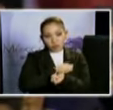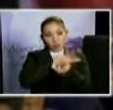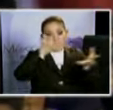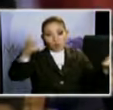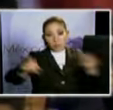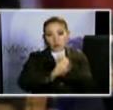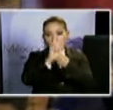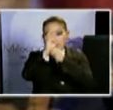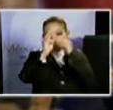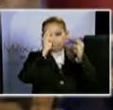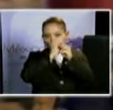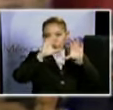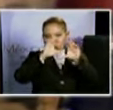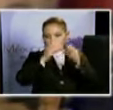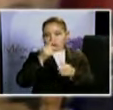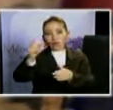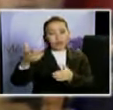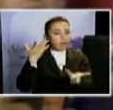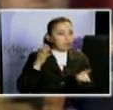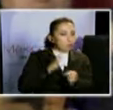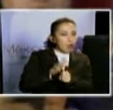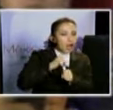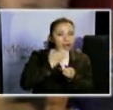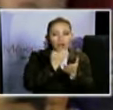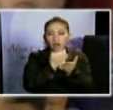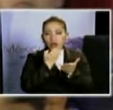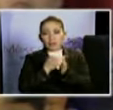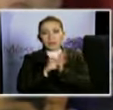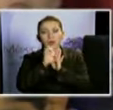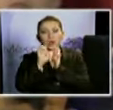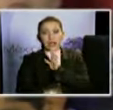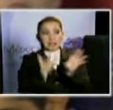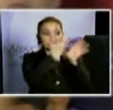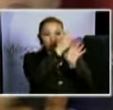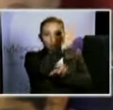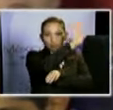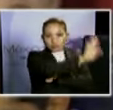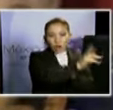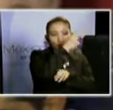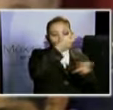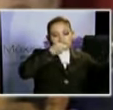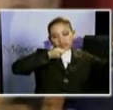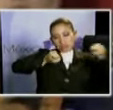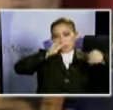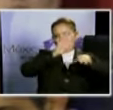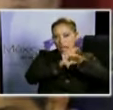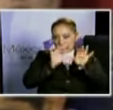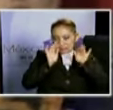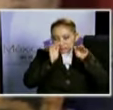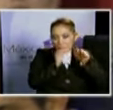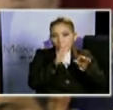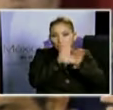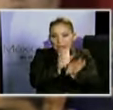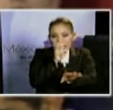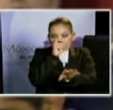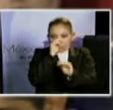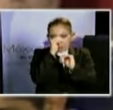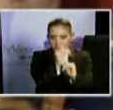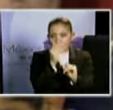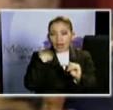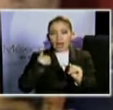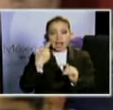global, ¿qué tanto es conveniente para la economía, por ejemplo, la estadounidense, una regulación más específica o más restrictiva a